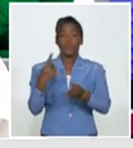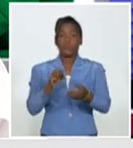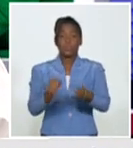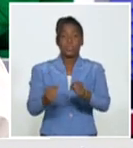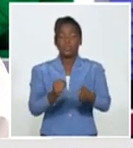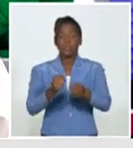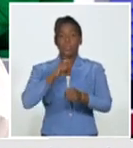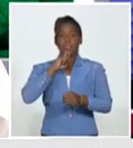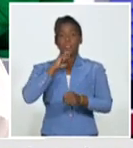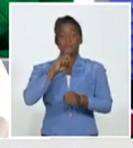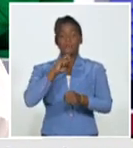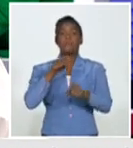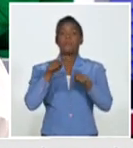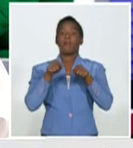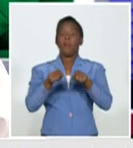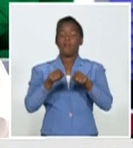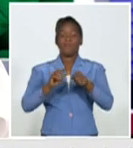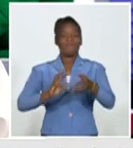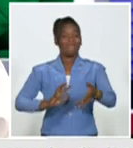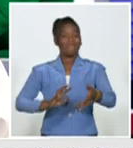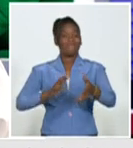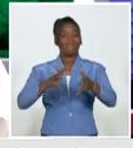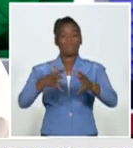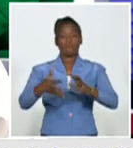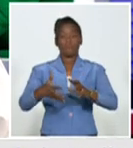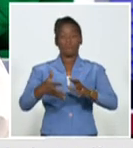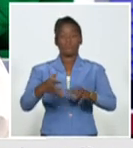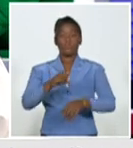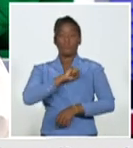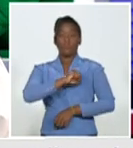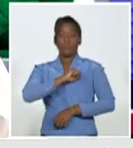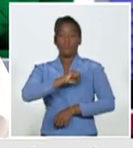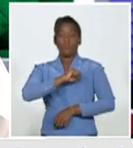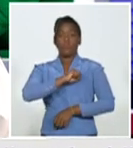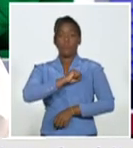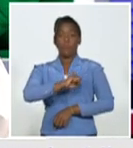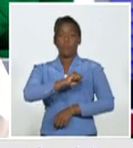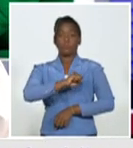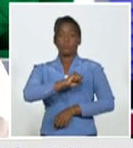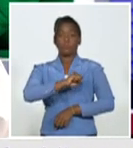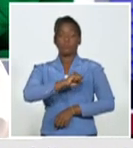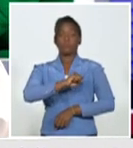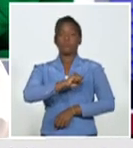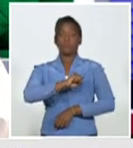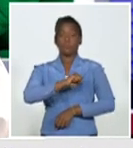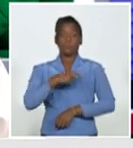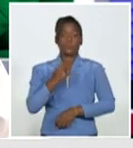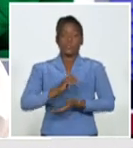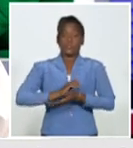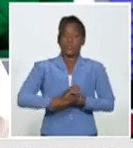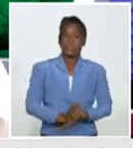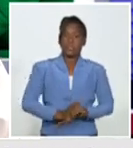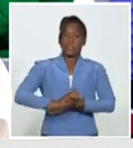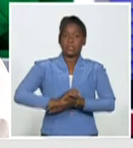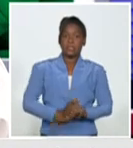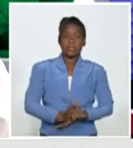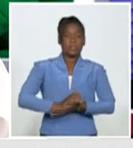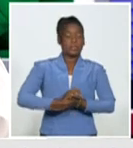y en un momento determinado hace una parada cardíaca de la cual tampoco fue posible su